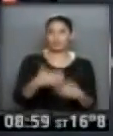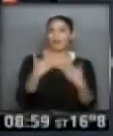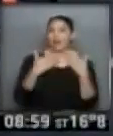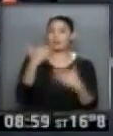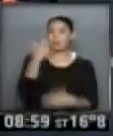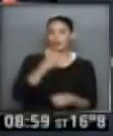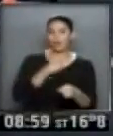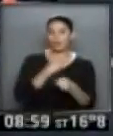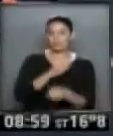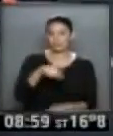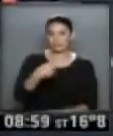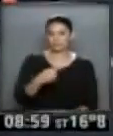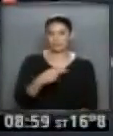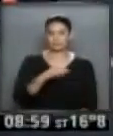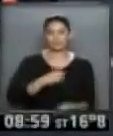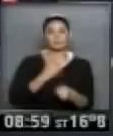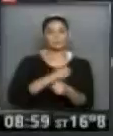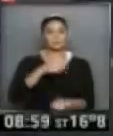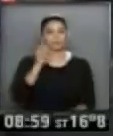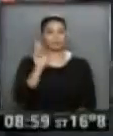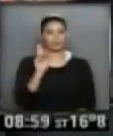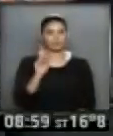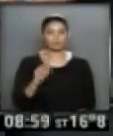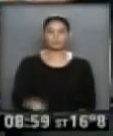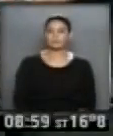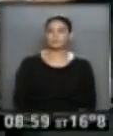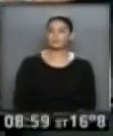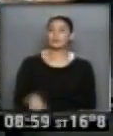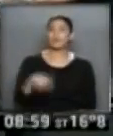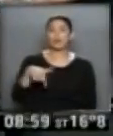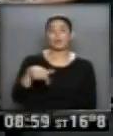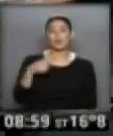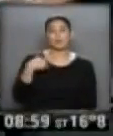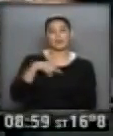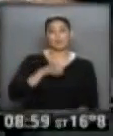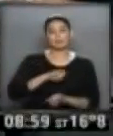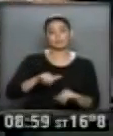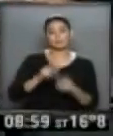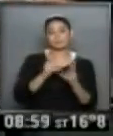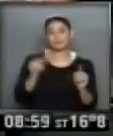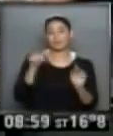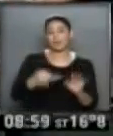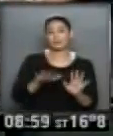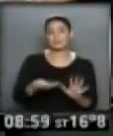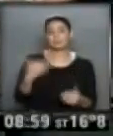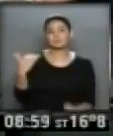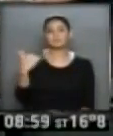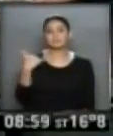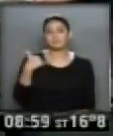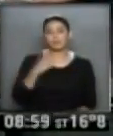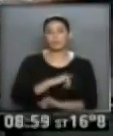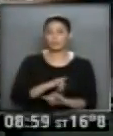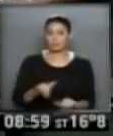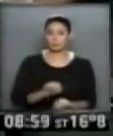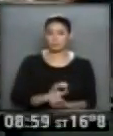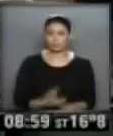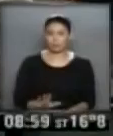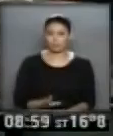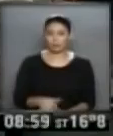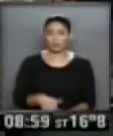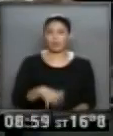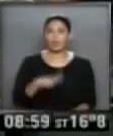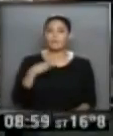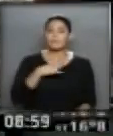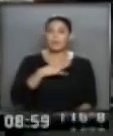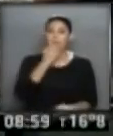mañana. Hasta mañana, Roberto. Bueno, lamentamos cerrar la edición de este noticiero de hoy con esta información. Sin